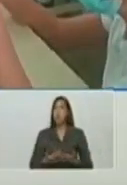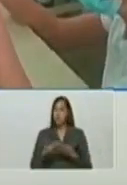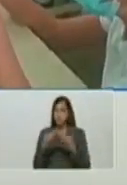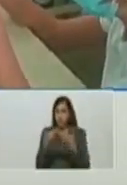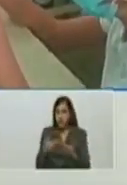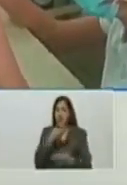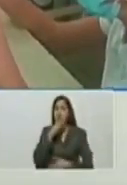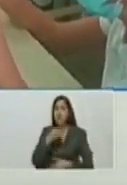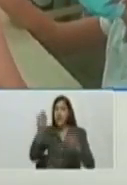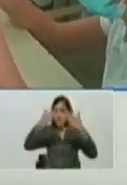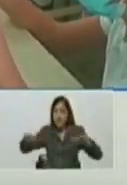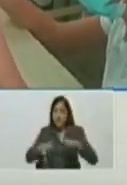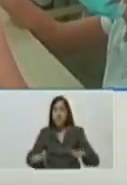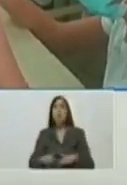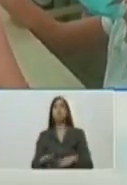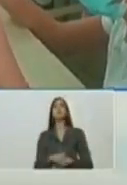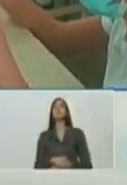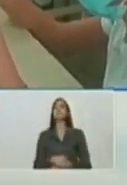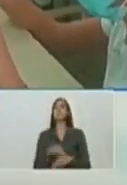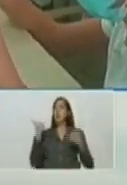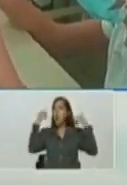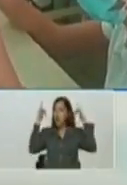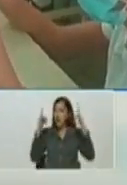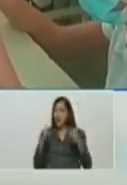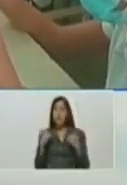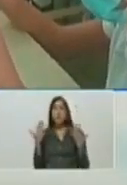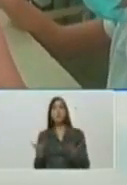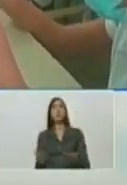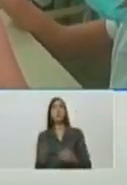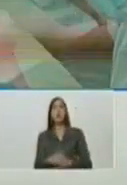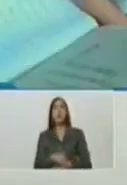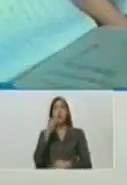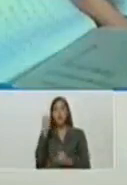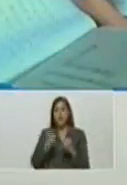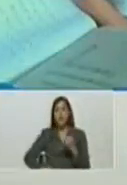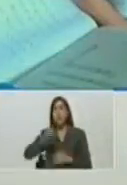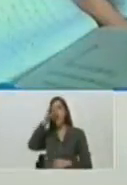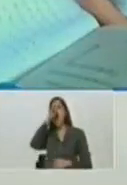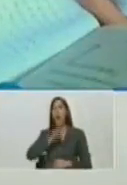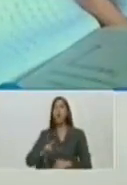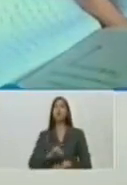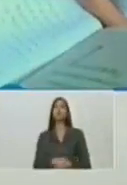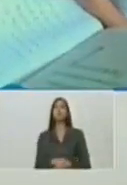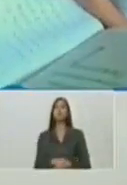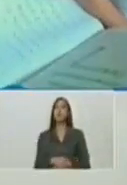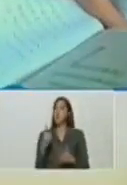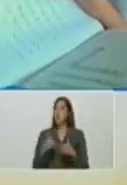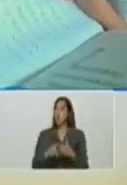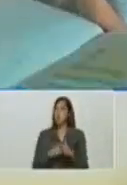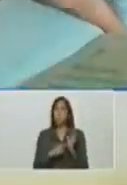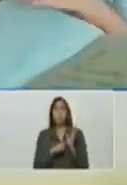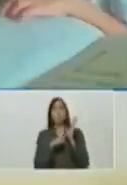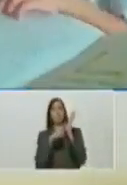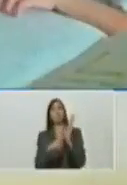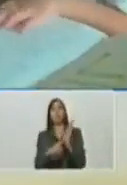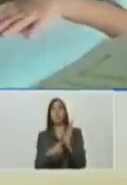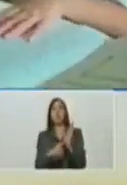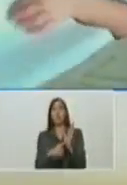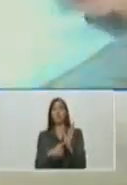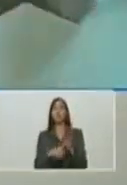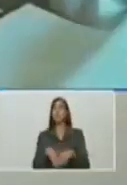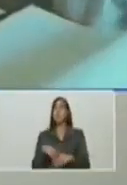para las navidades, para las fiestas decembrinas y de fin de año. Así que, miren, yo les voy a presentar